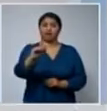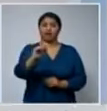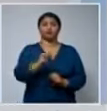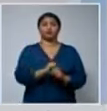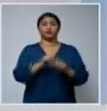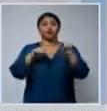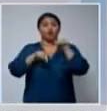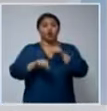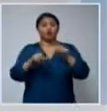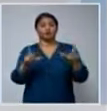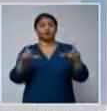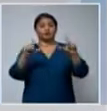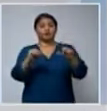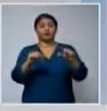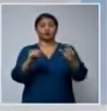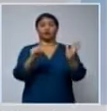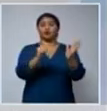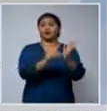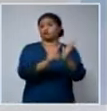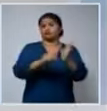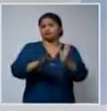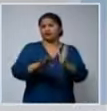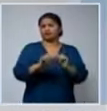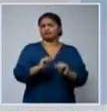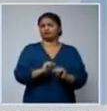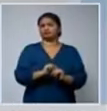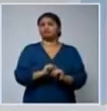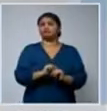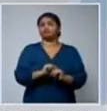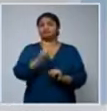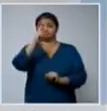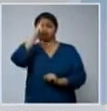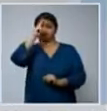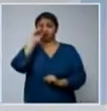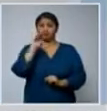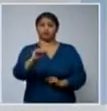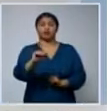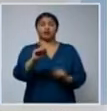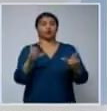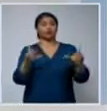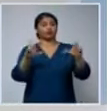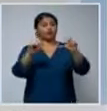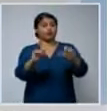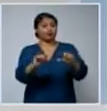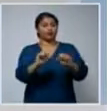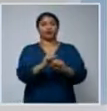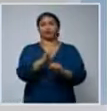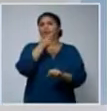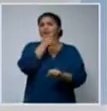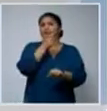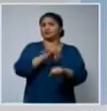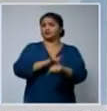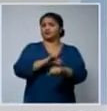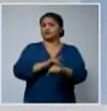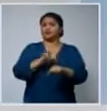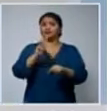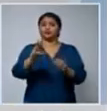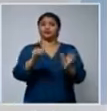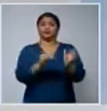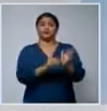anterior. Disminuyen también el número de sospechosos que están ingresados,